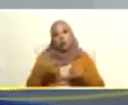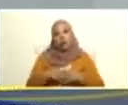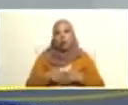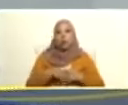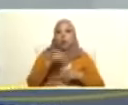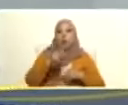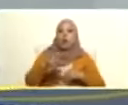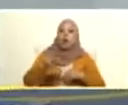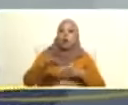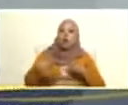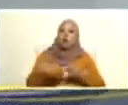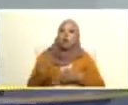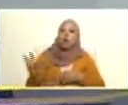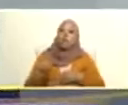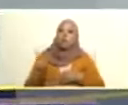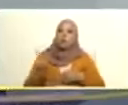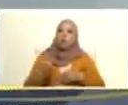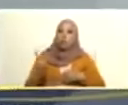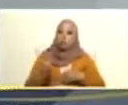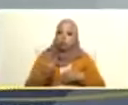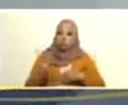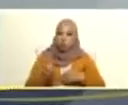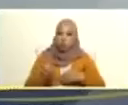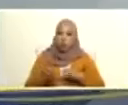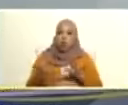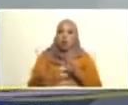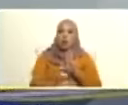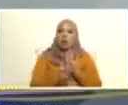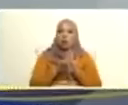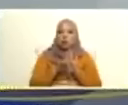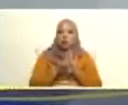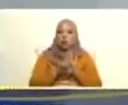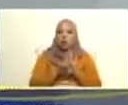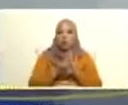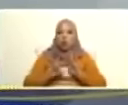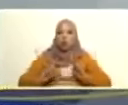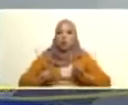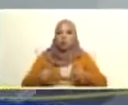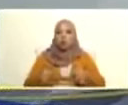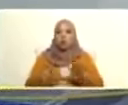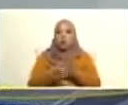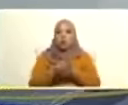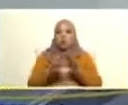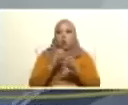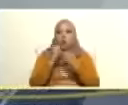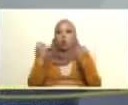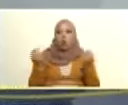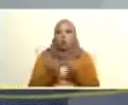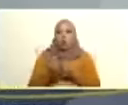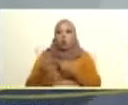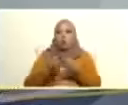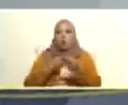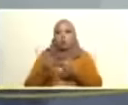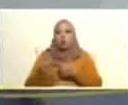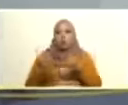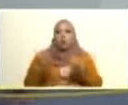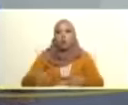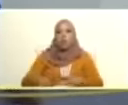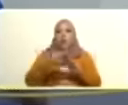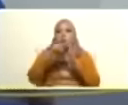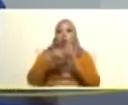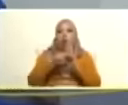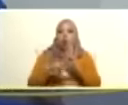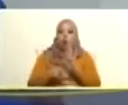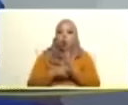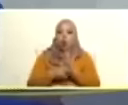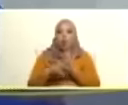toda Venezuela. Bueno, ya la ley entró en vigencia, la Ley Orgánica de Coordinación y Armonización